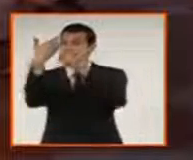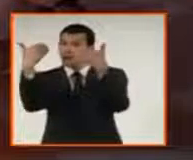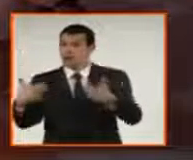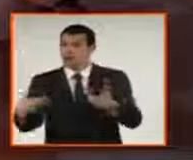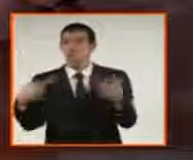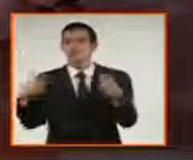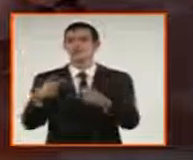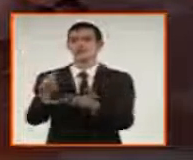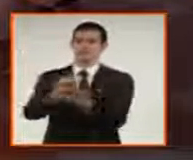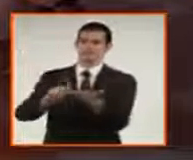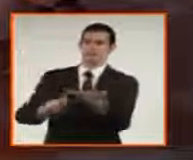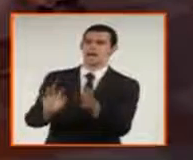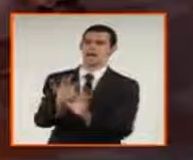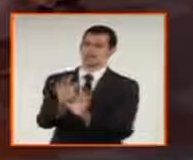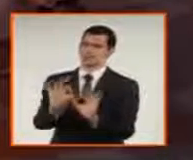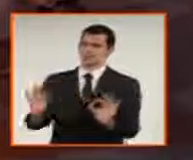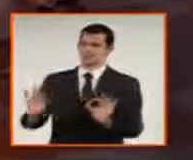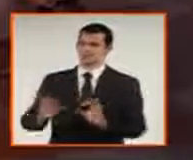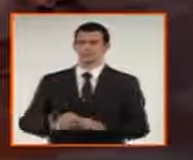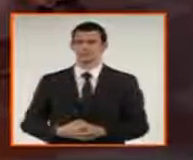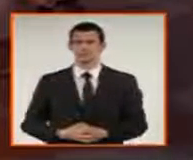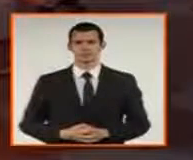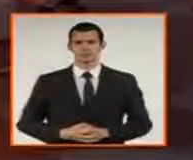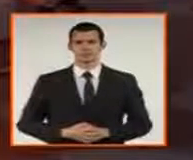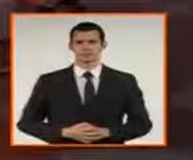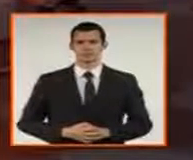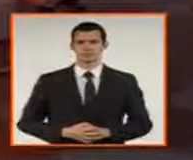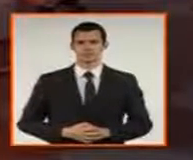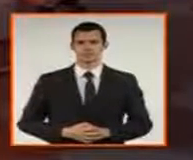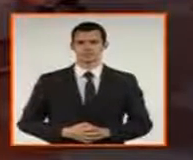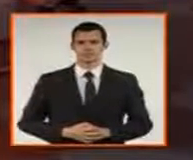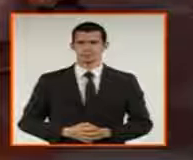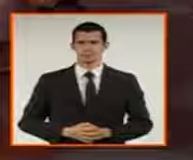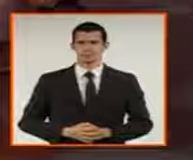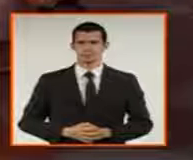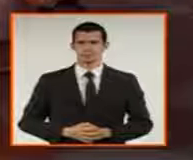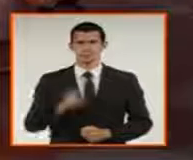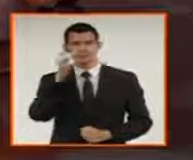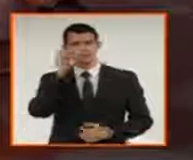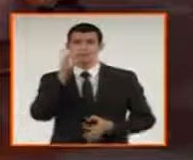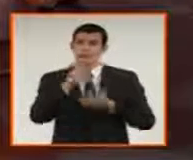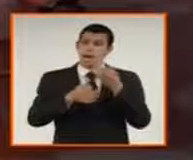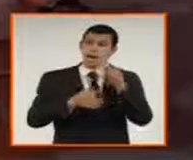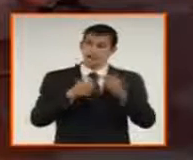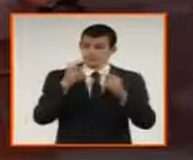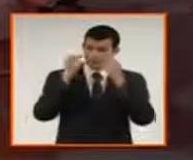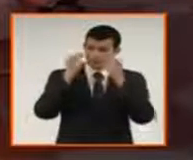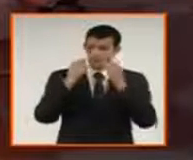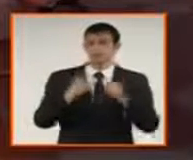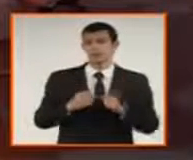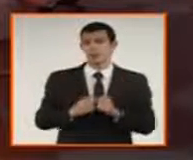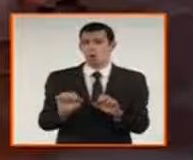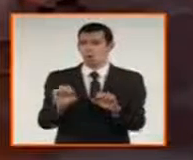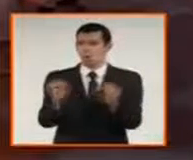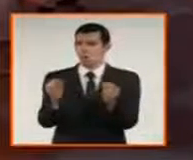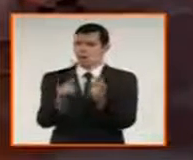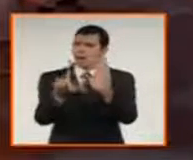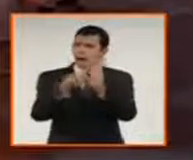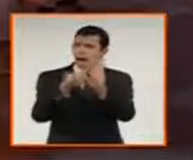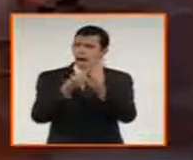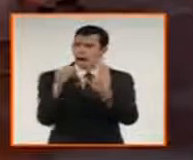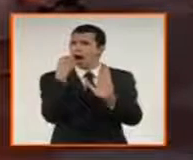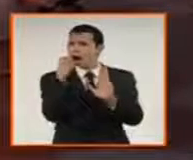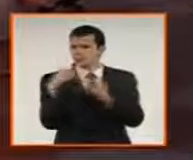cosa que quieran alertar, sí, Ana. Una precisión en cuanto a la exclusión de la obligación legal de alimentos. El